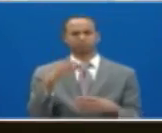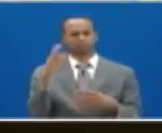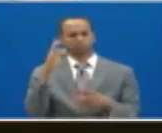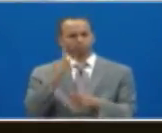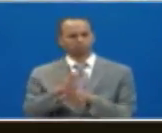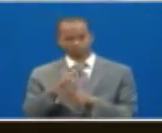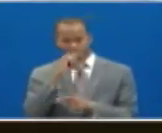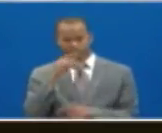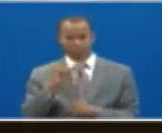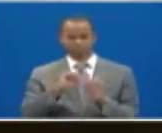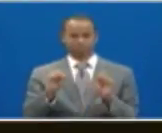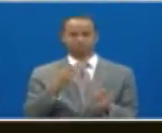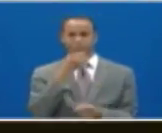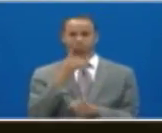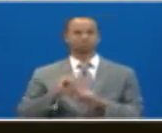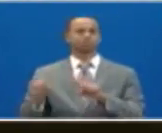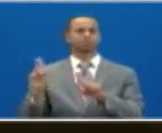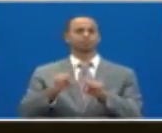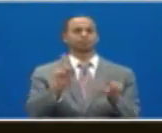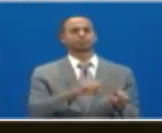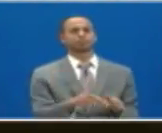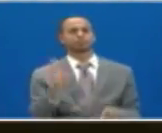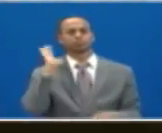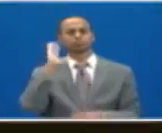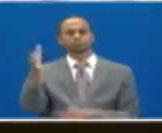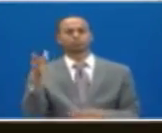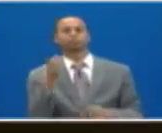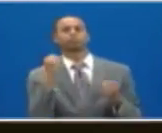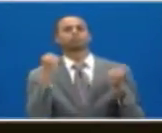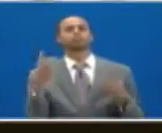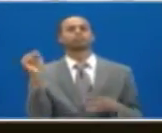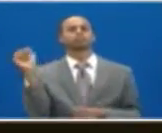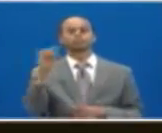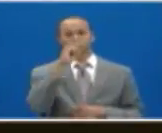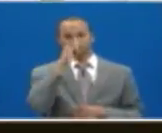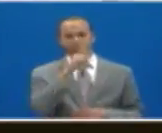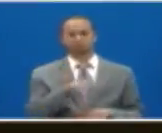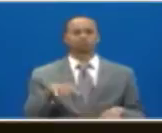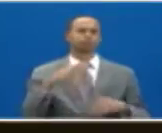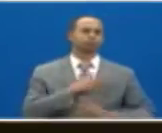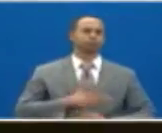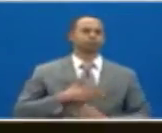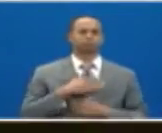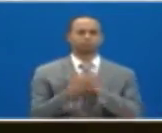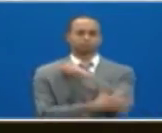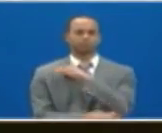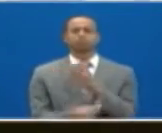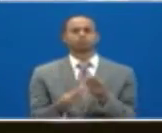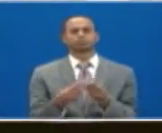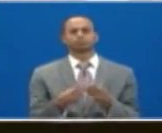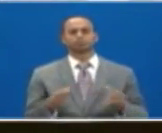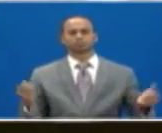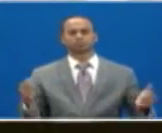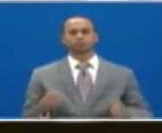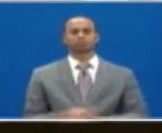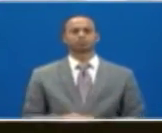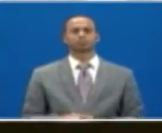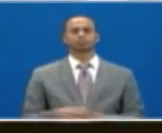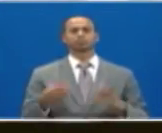sistema eléctrico, entre otras comodidades, servirá para que miles de niños y niñas salgan de la pobreza extrema.